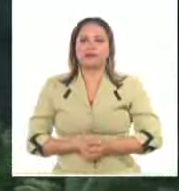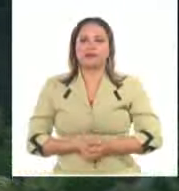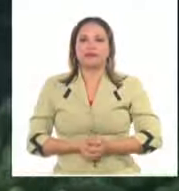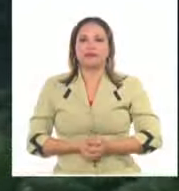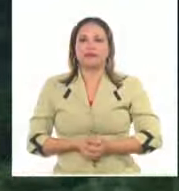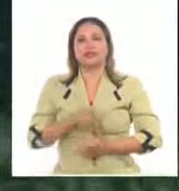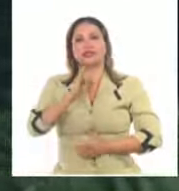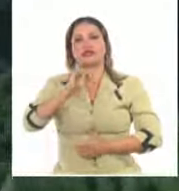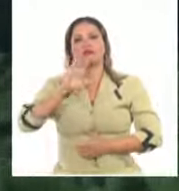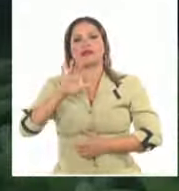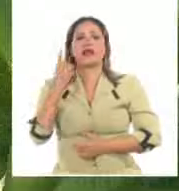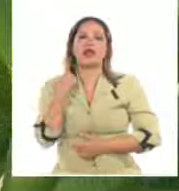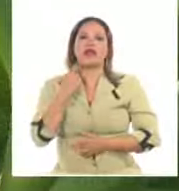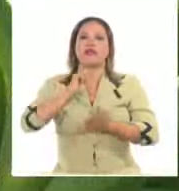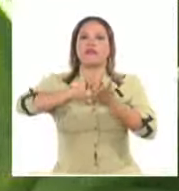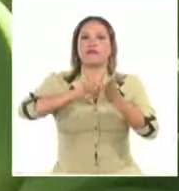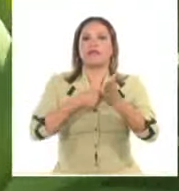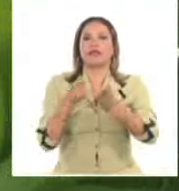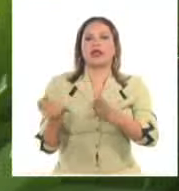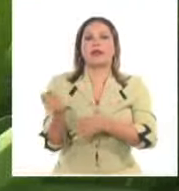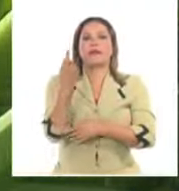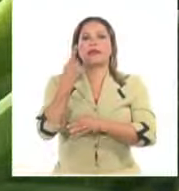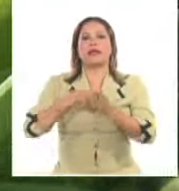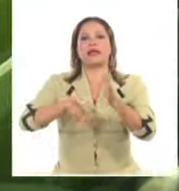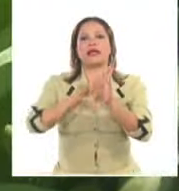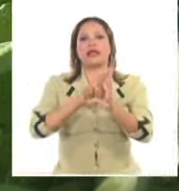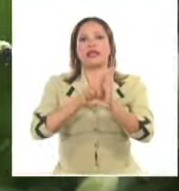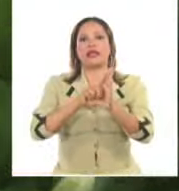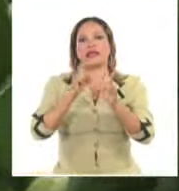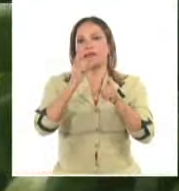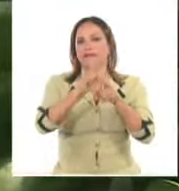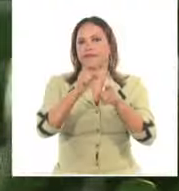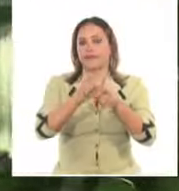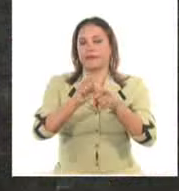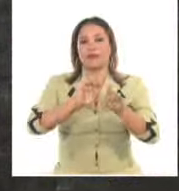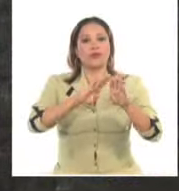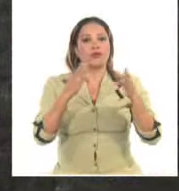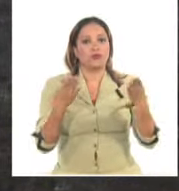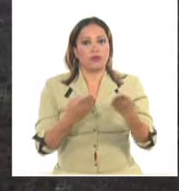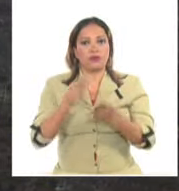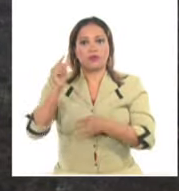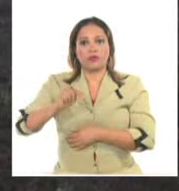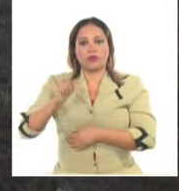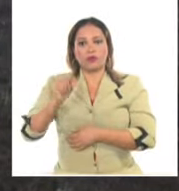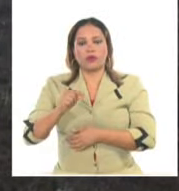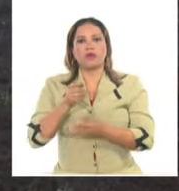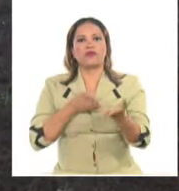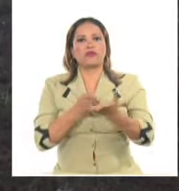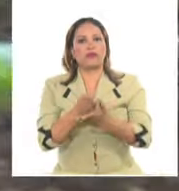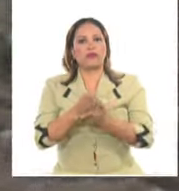65 años de la firma de la primera ley de reforma agraria, los campesinos de Guantánamo se mantienen